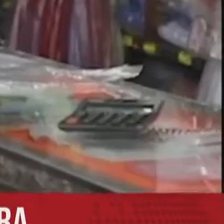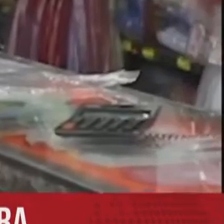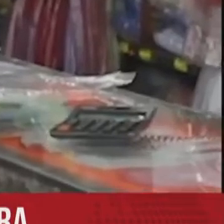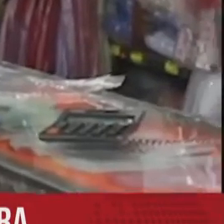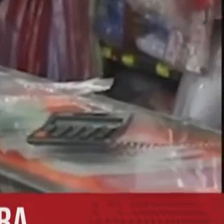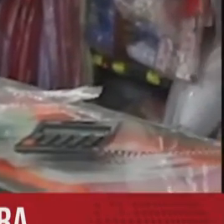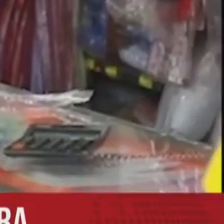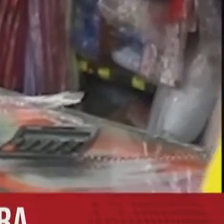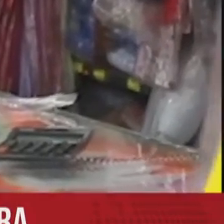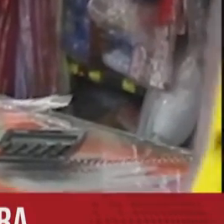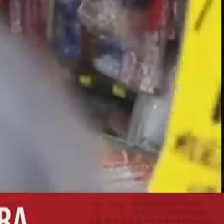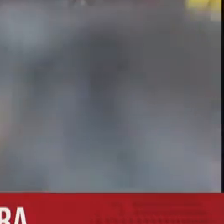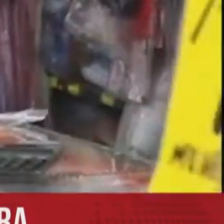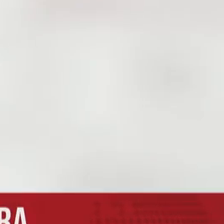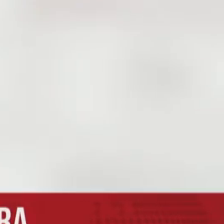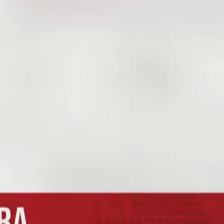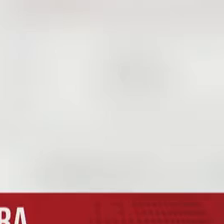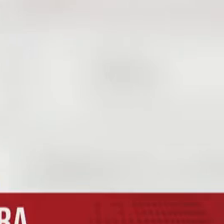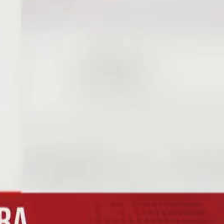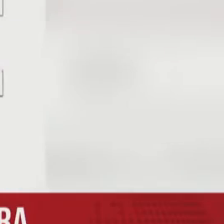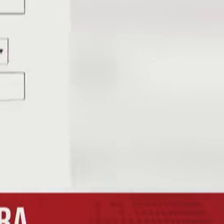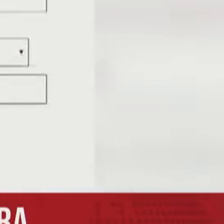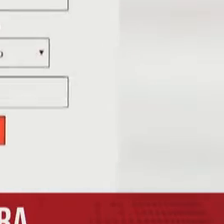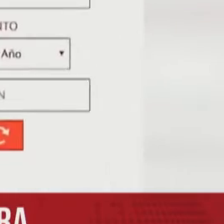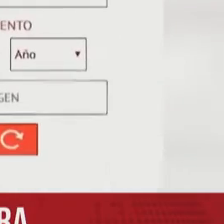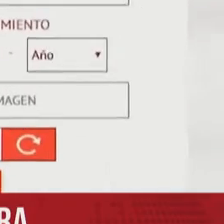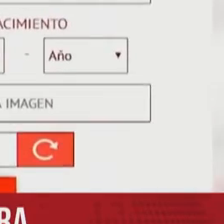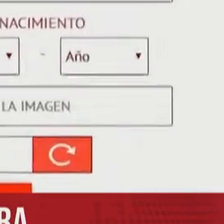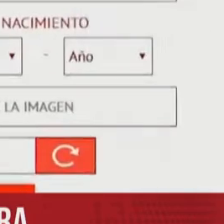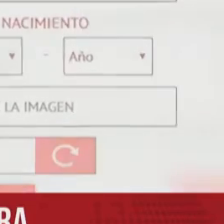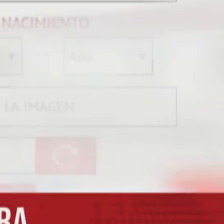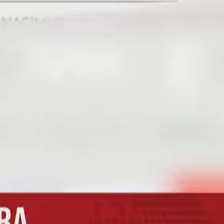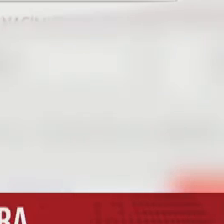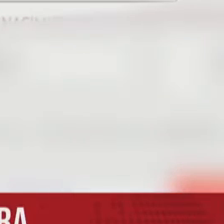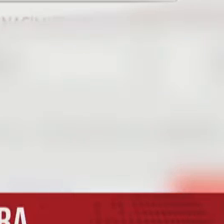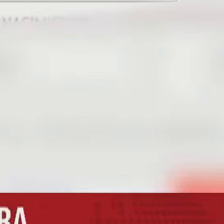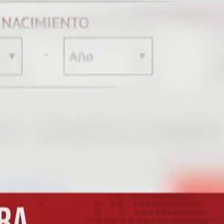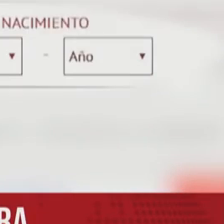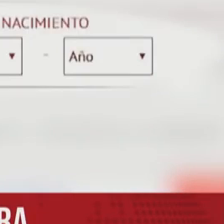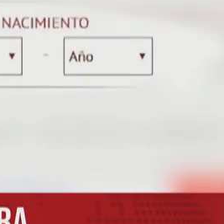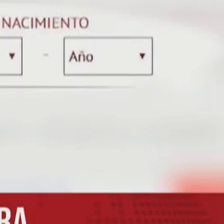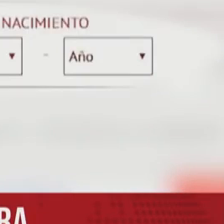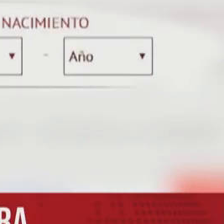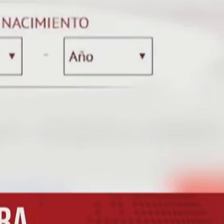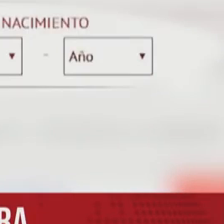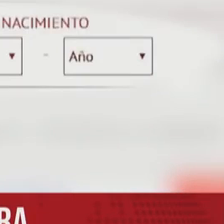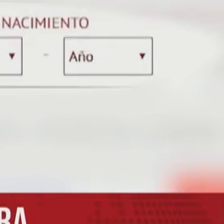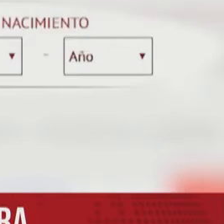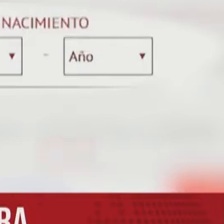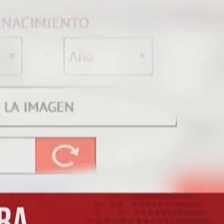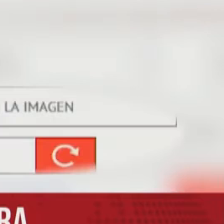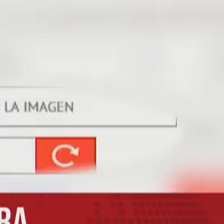la plataforma del gobierno, recuerda que el sitio web es yomequedoencasa.p. Registras tu número de DNI, ingresas la fecha